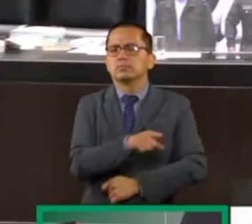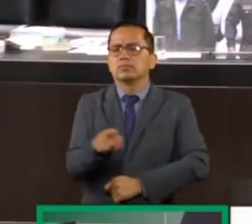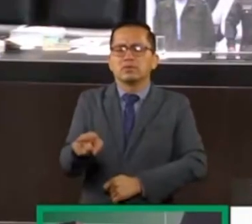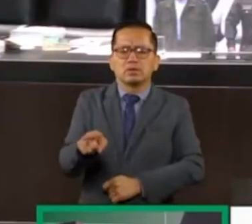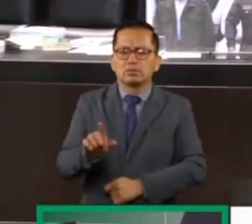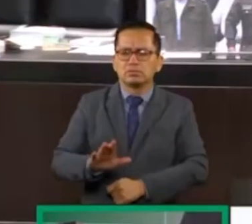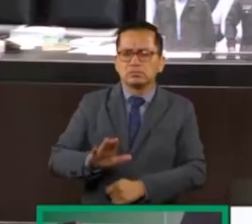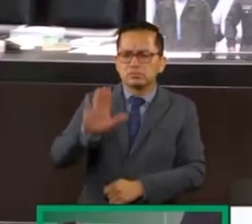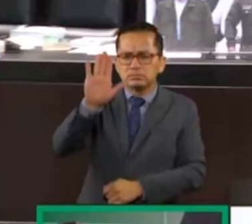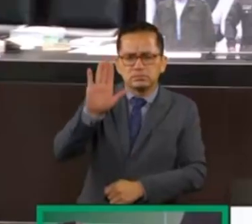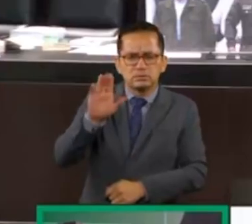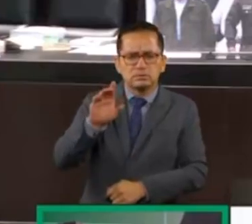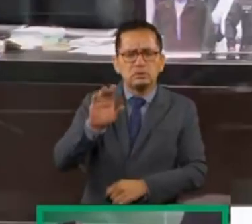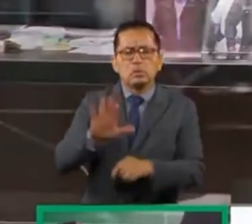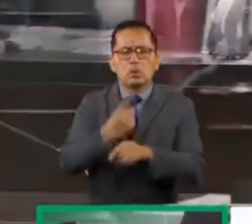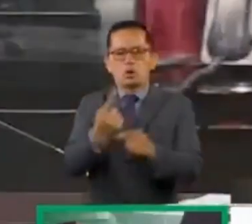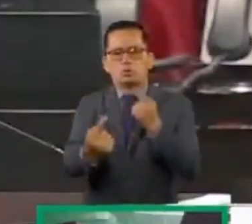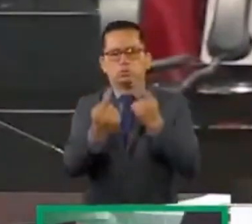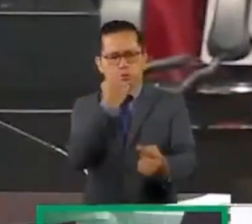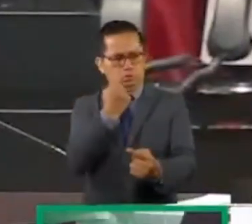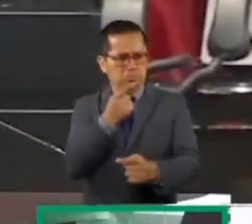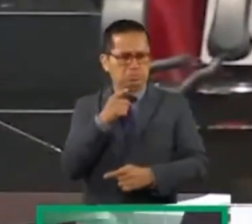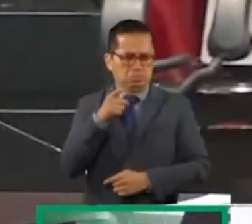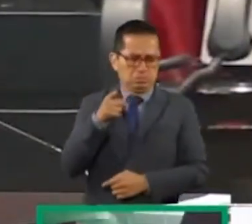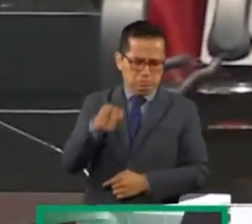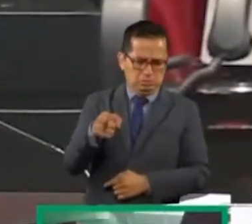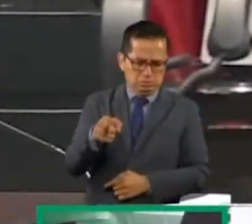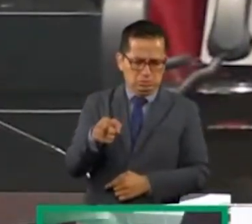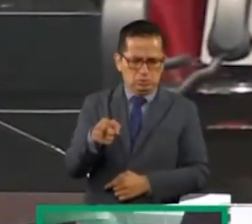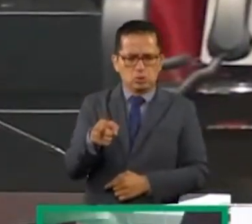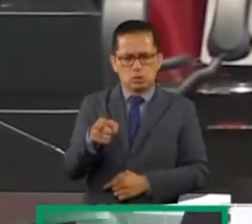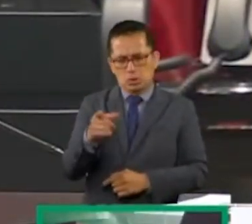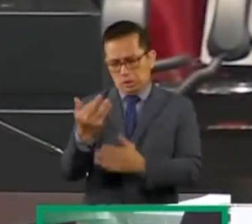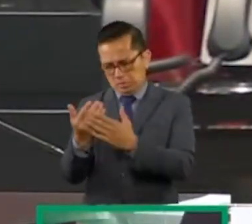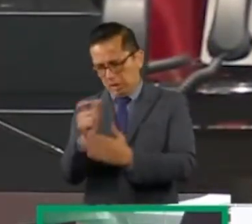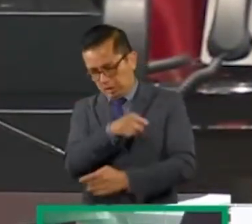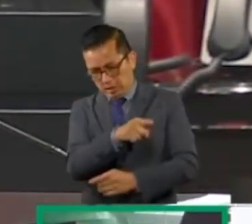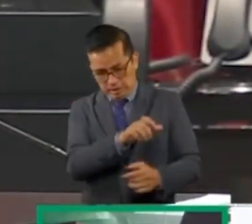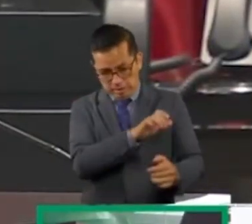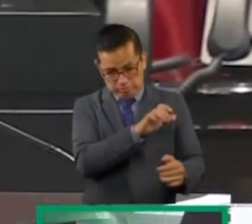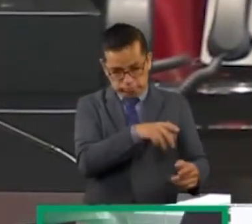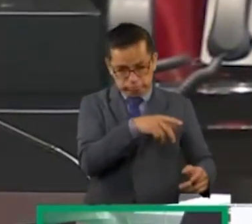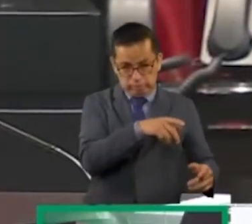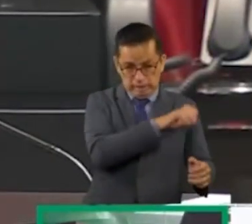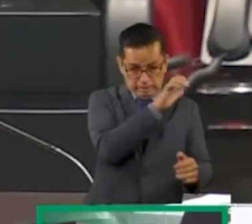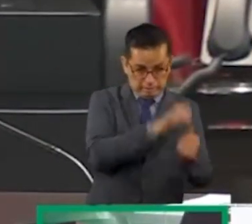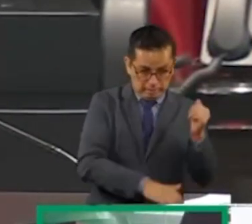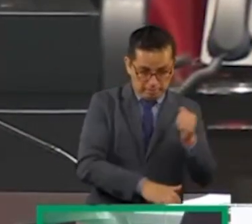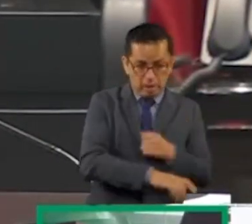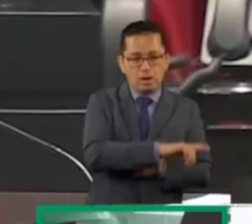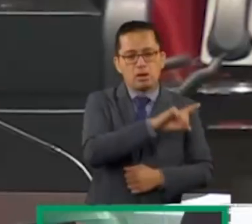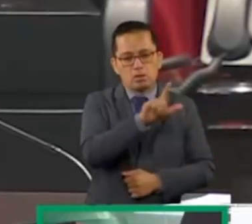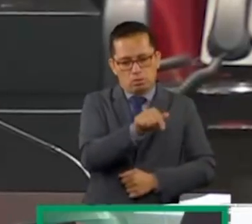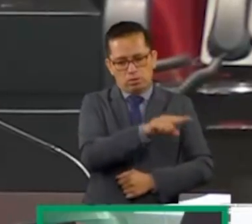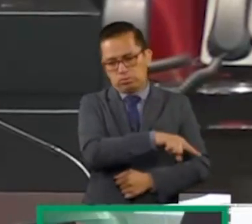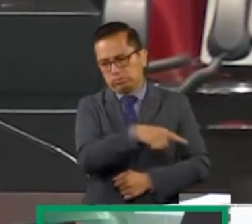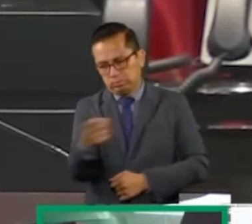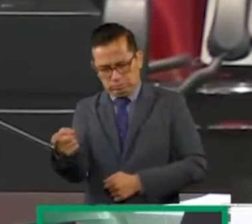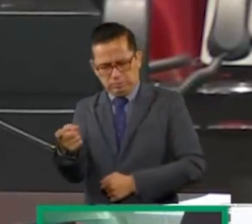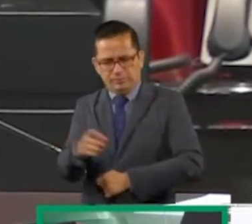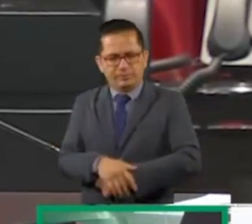solicitud de alusiones personales, si le parece bien al concluir la diputada. Y diputado Emilio Suárez, ¿con qué